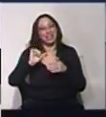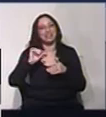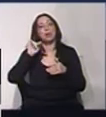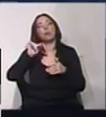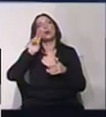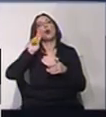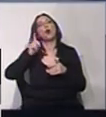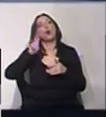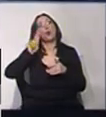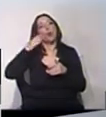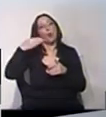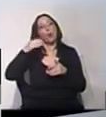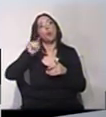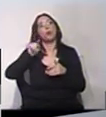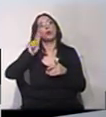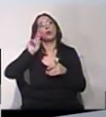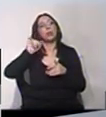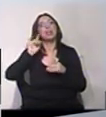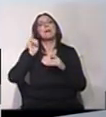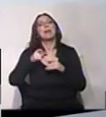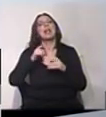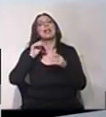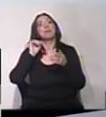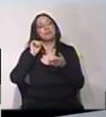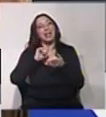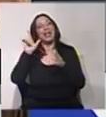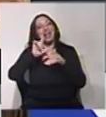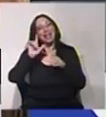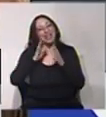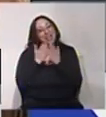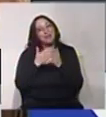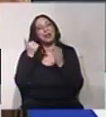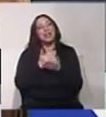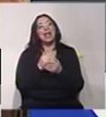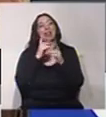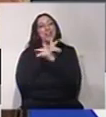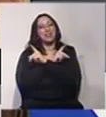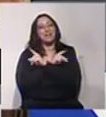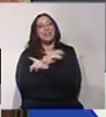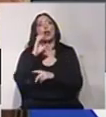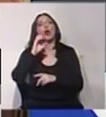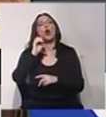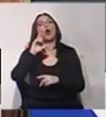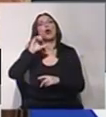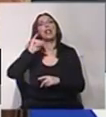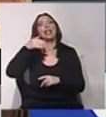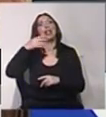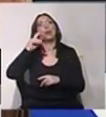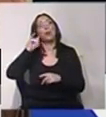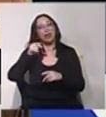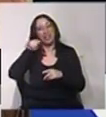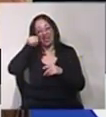inmayores.mides.gov.uy, para los que quieran consultar. También está en Colibrí. En Colibrí no solo está el libro, sino que está el DVD, porque, ajá, viene con un DVD con 7 entrevistas.